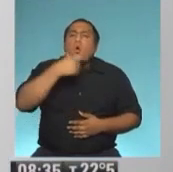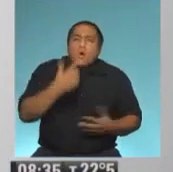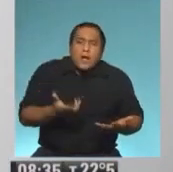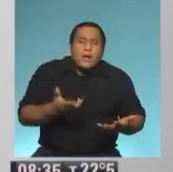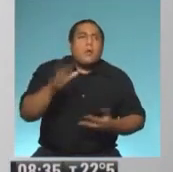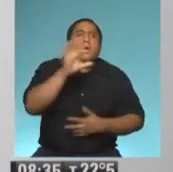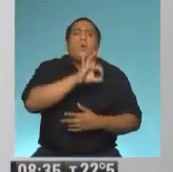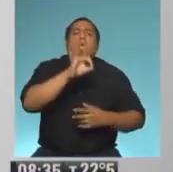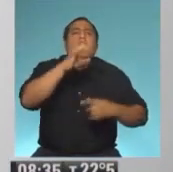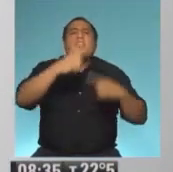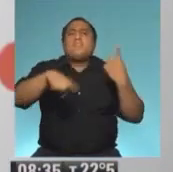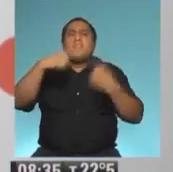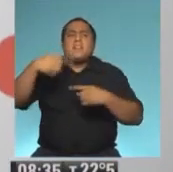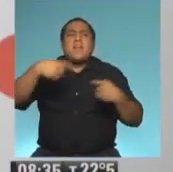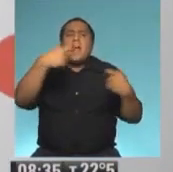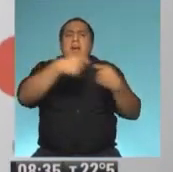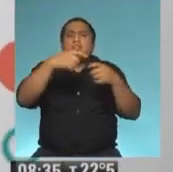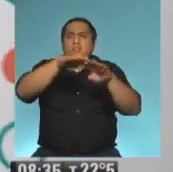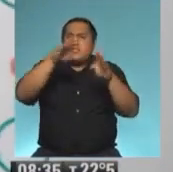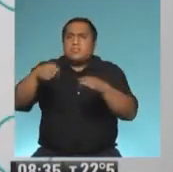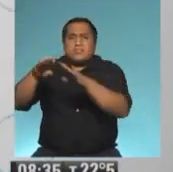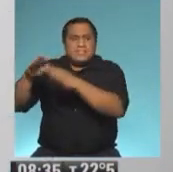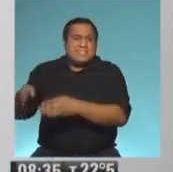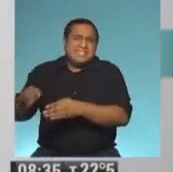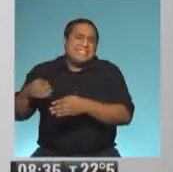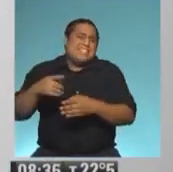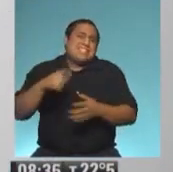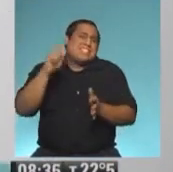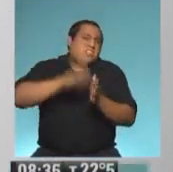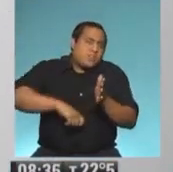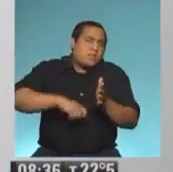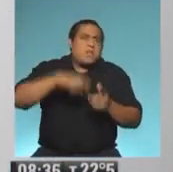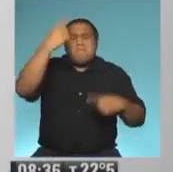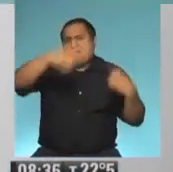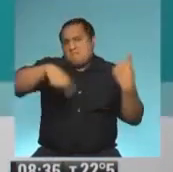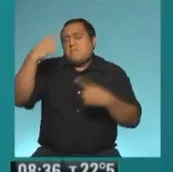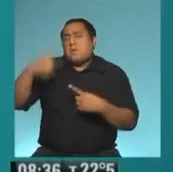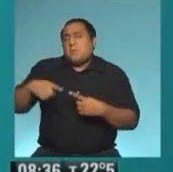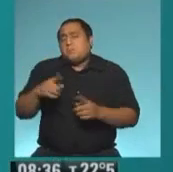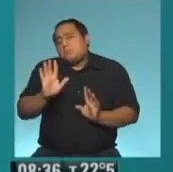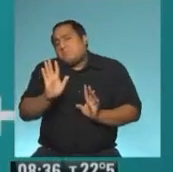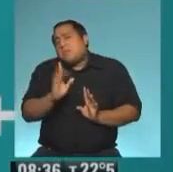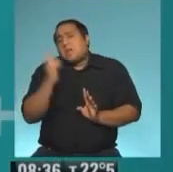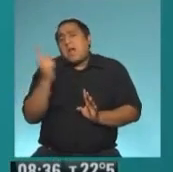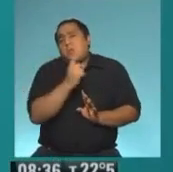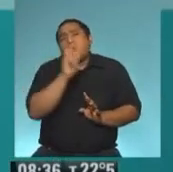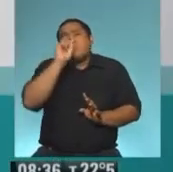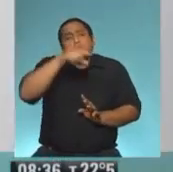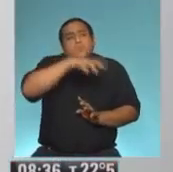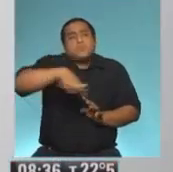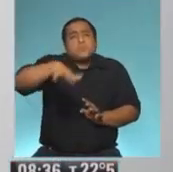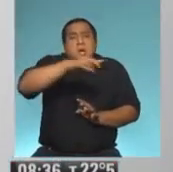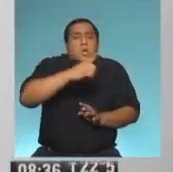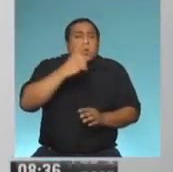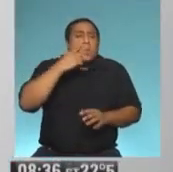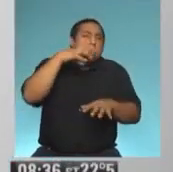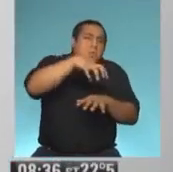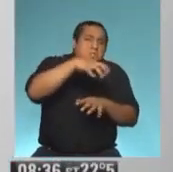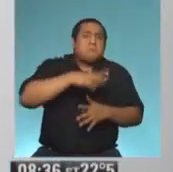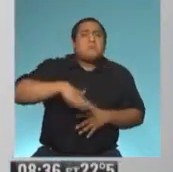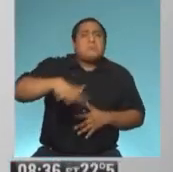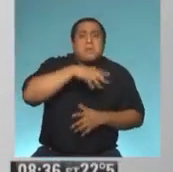distintas asociaciones civiles. Bueno, cada uno las puede encontrar en su municipio, en su